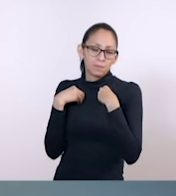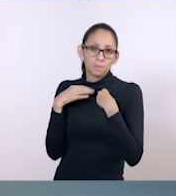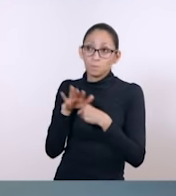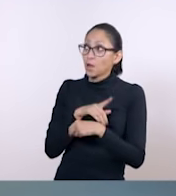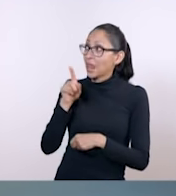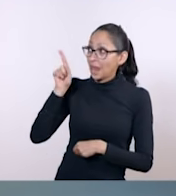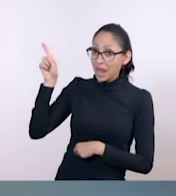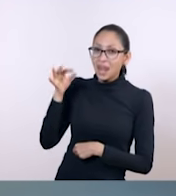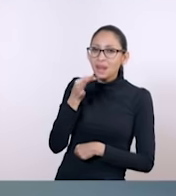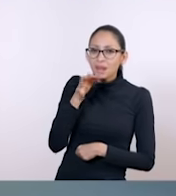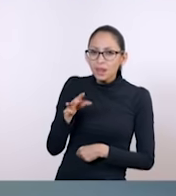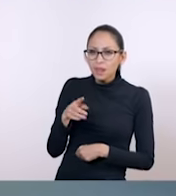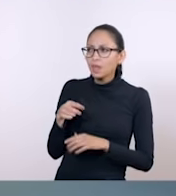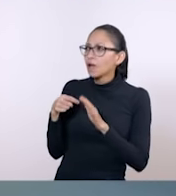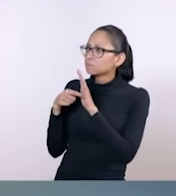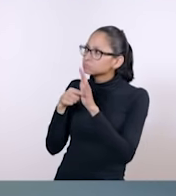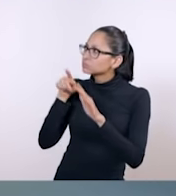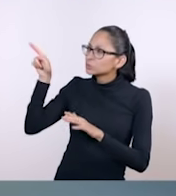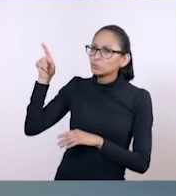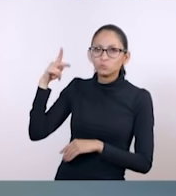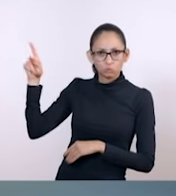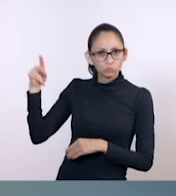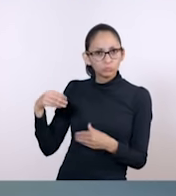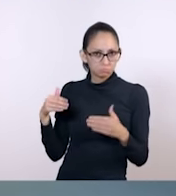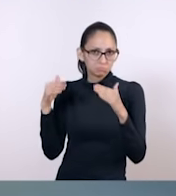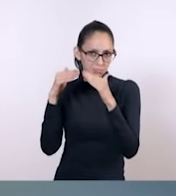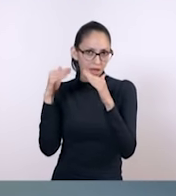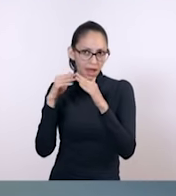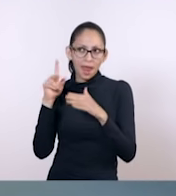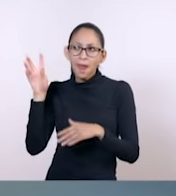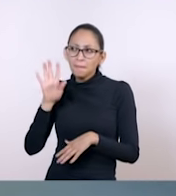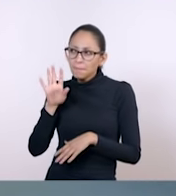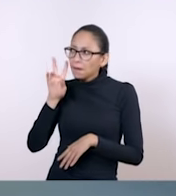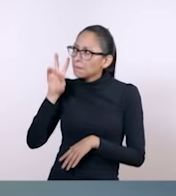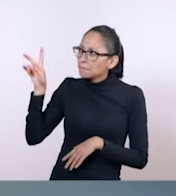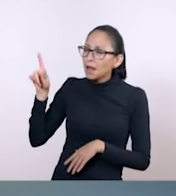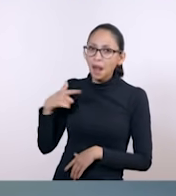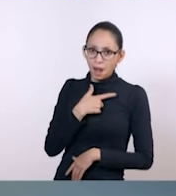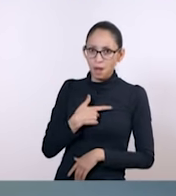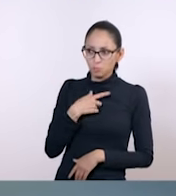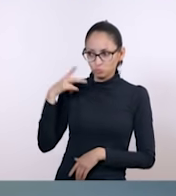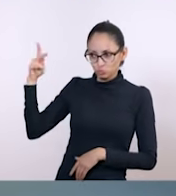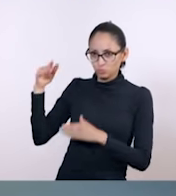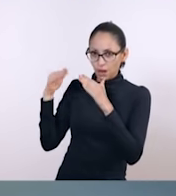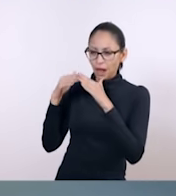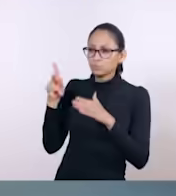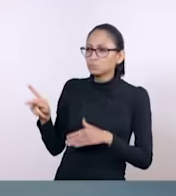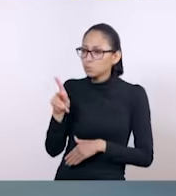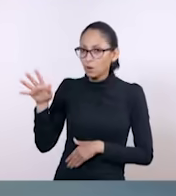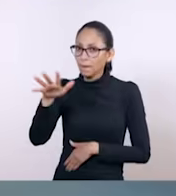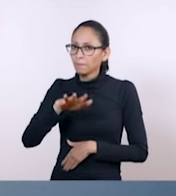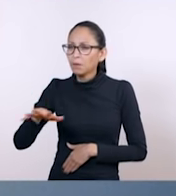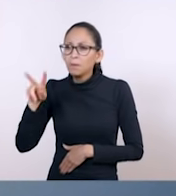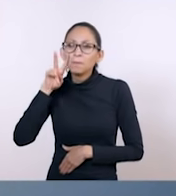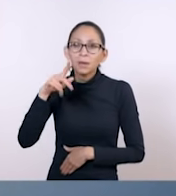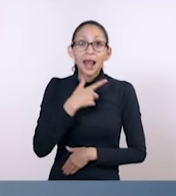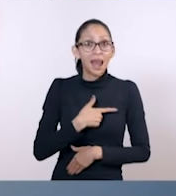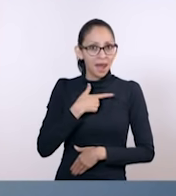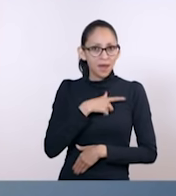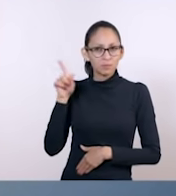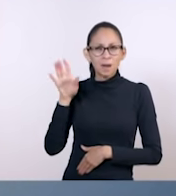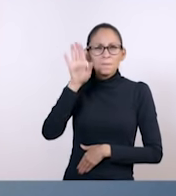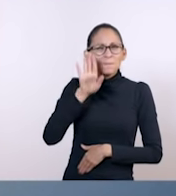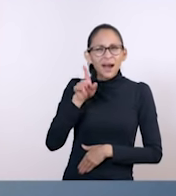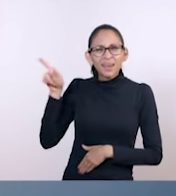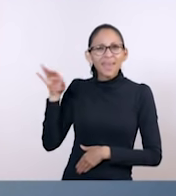Porque Ana Gabriela mostró su casa y se puede ver que le gusta su casa y que le gusta su pueblo. Sí, muy bien. Se ve que Ana Gabriela